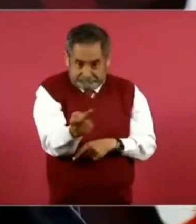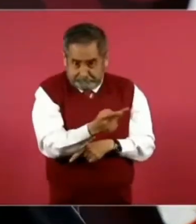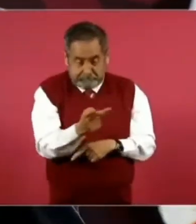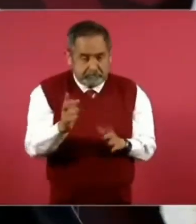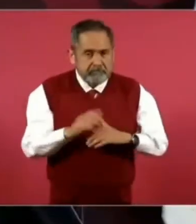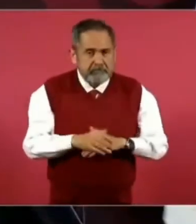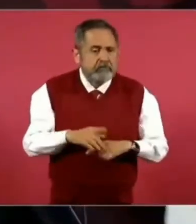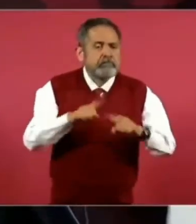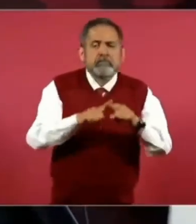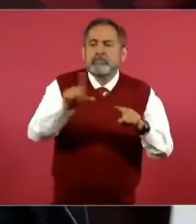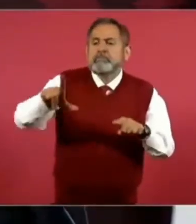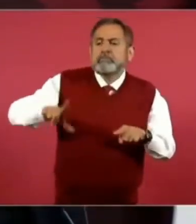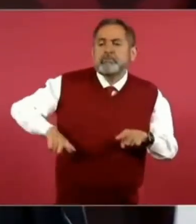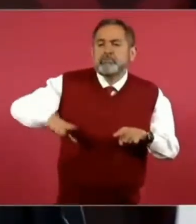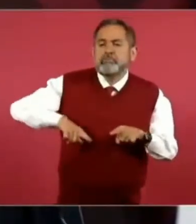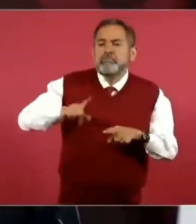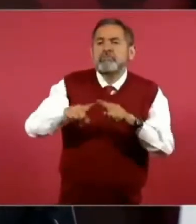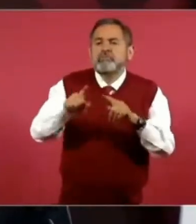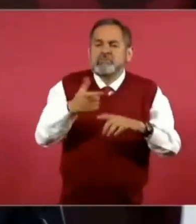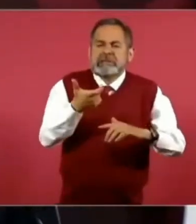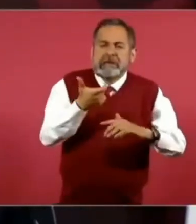a qué gobiernos había sobornado,